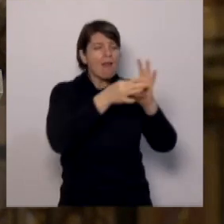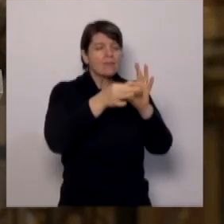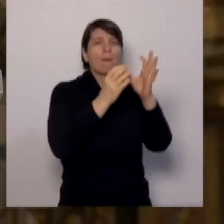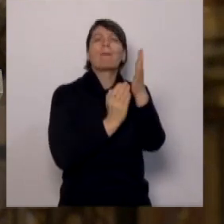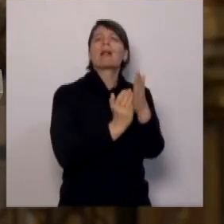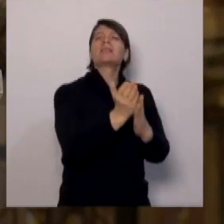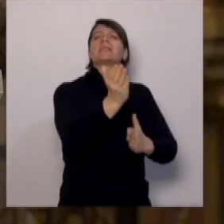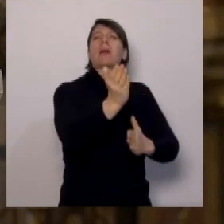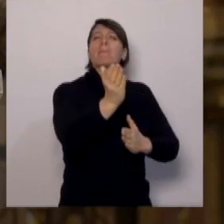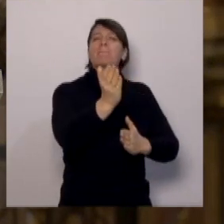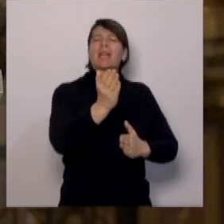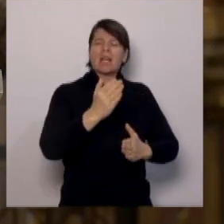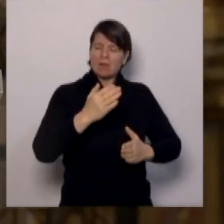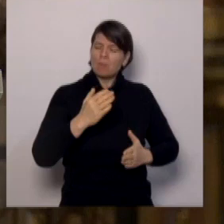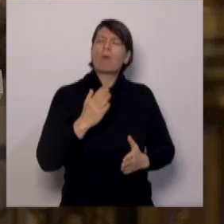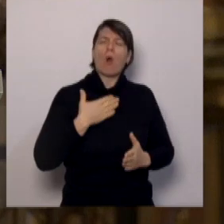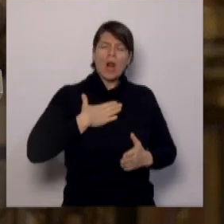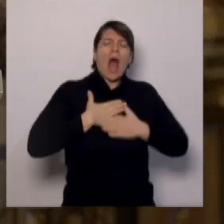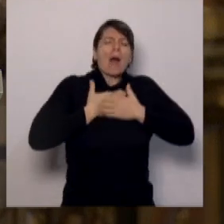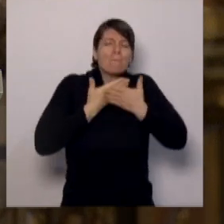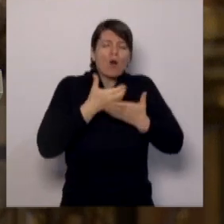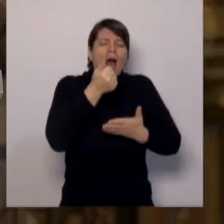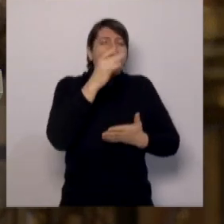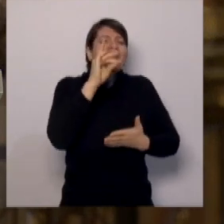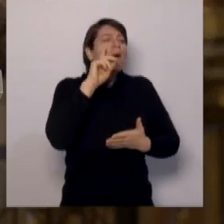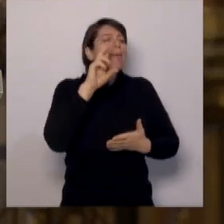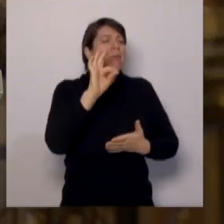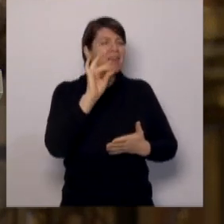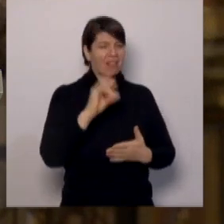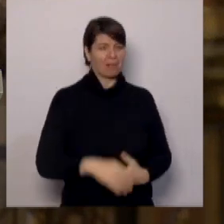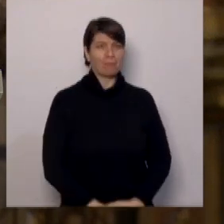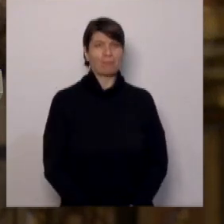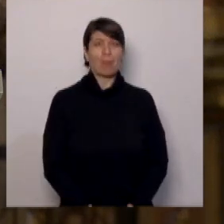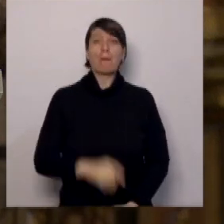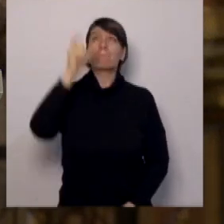una alianza eterna, obra de mi inquebrantable amor a David.